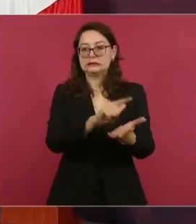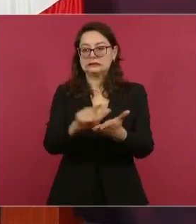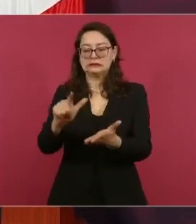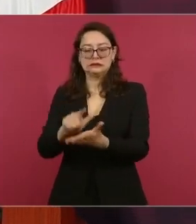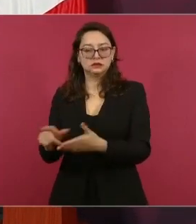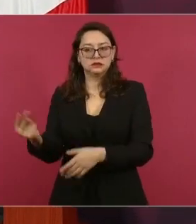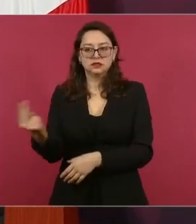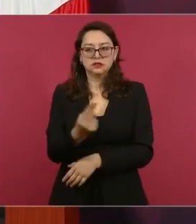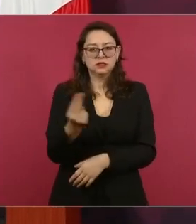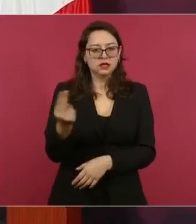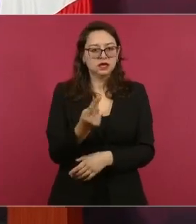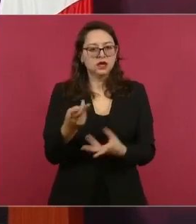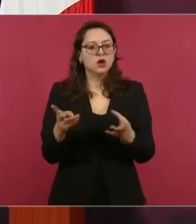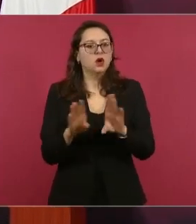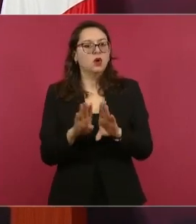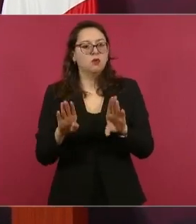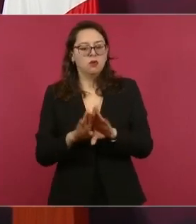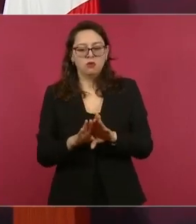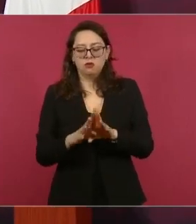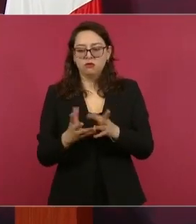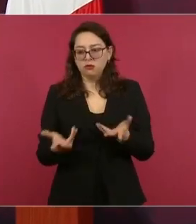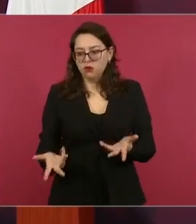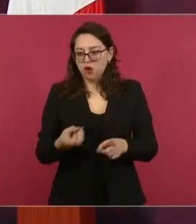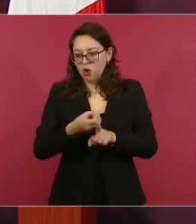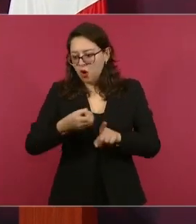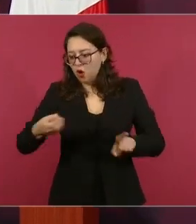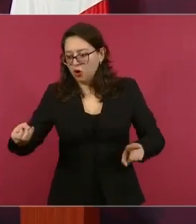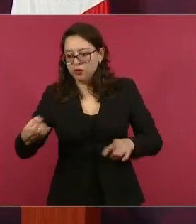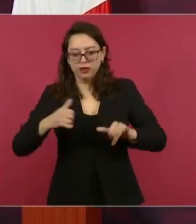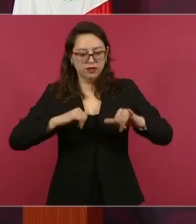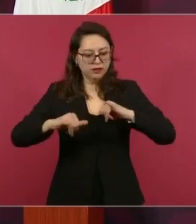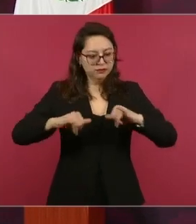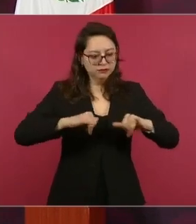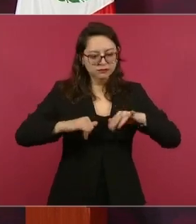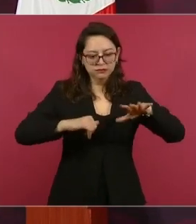han dividido el territorio y